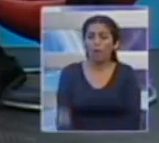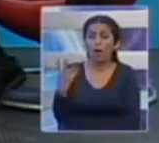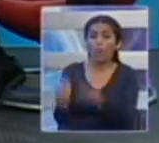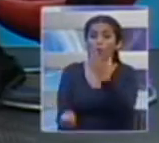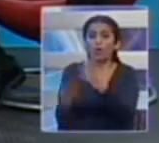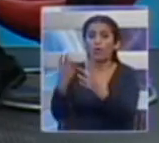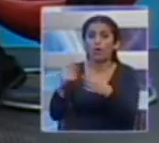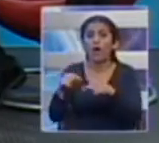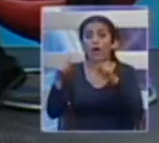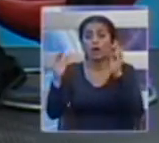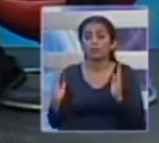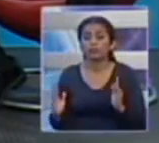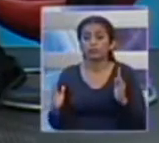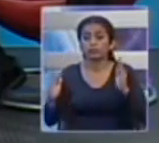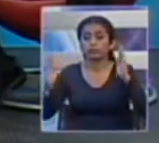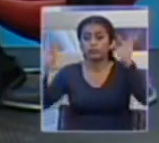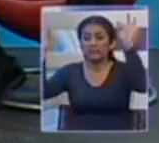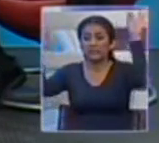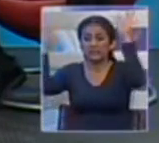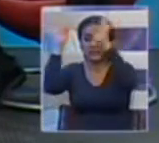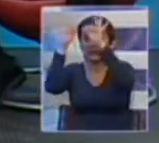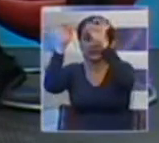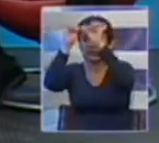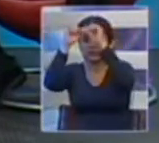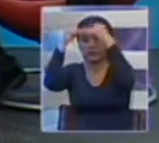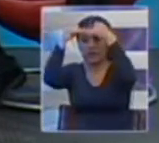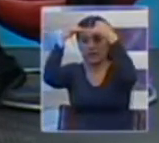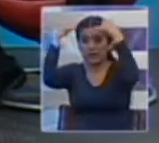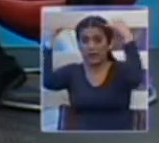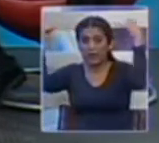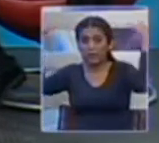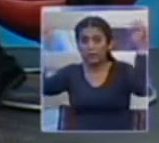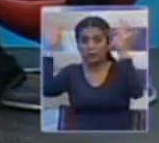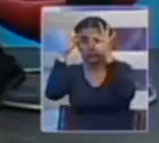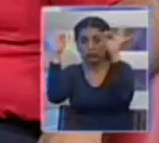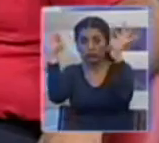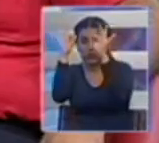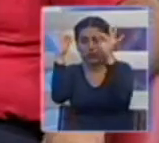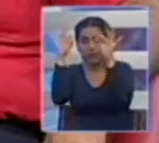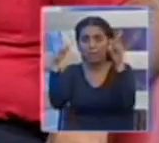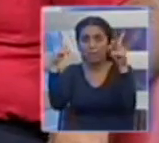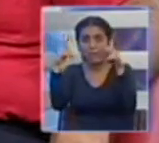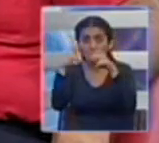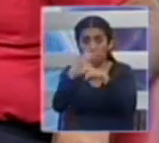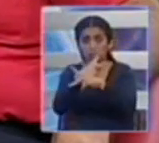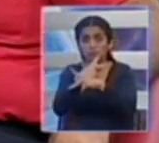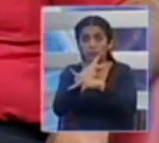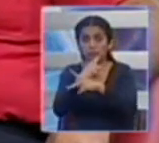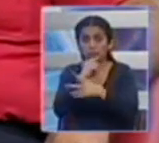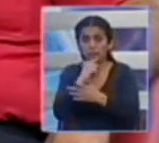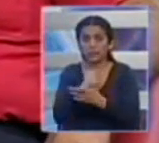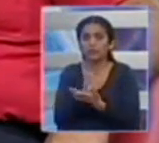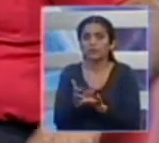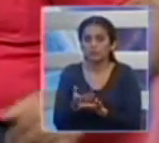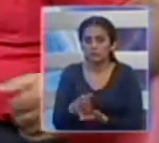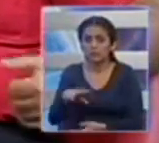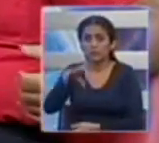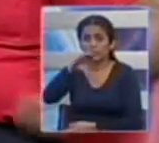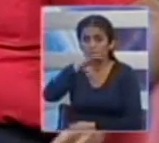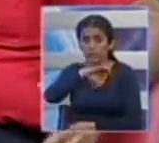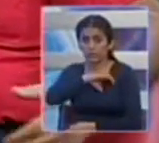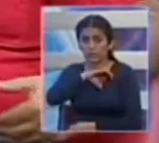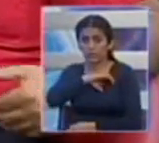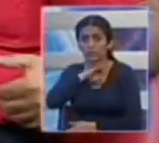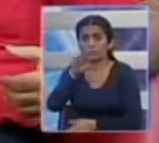de Guayaquil, uh-huh, tiene unas disposiciones, uh-huh, sobre el tema de las quemas de año viejo, ¿no? Y obviamente pues se